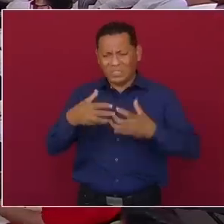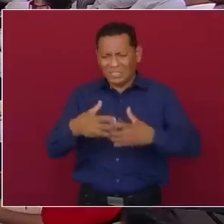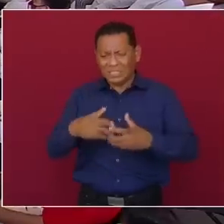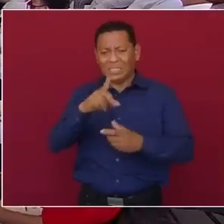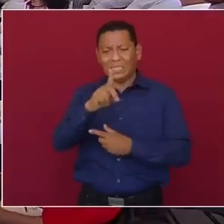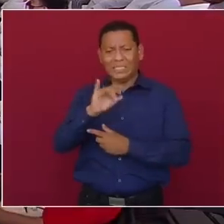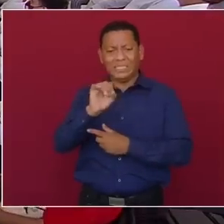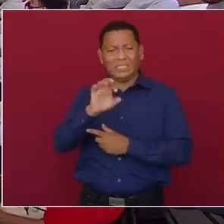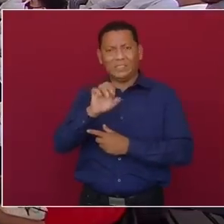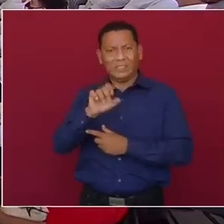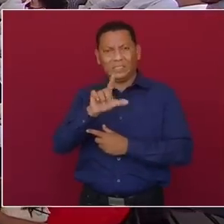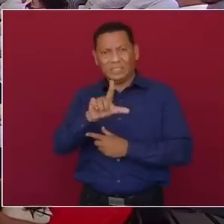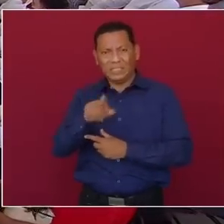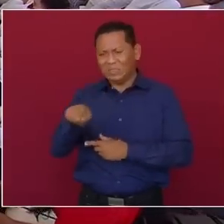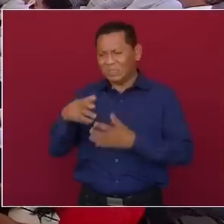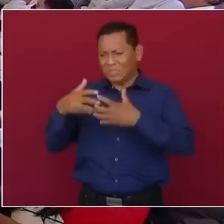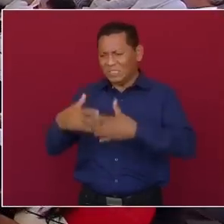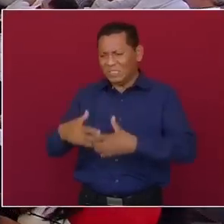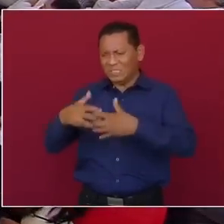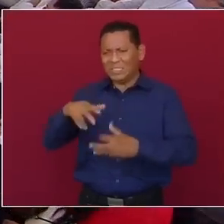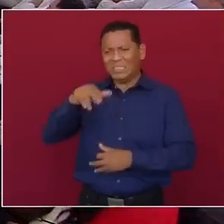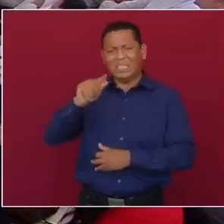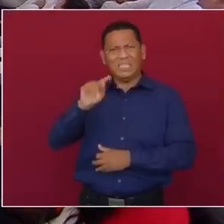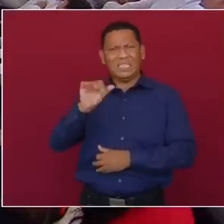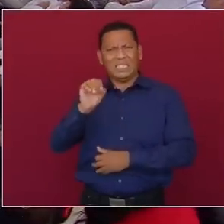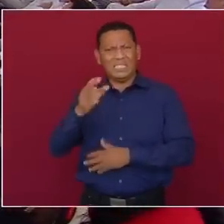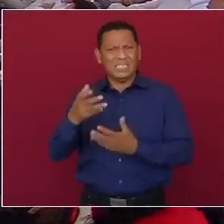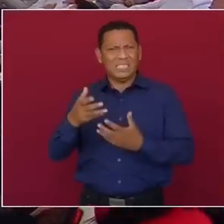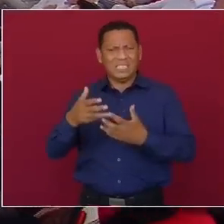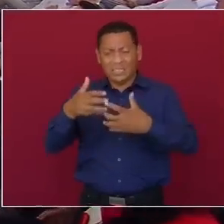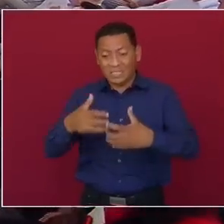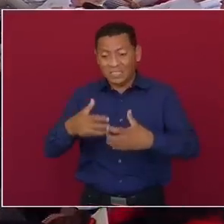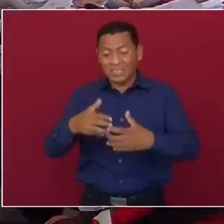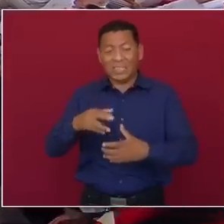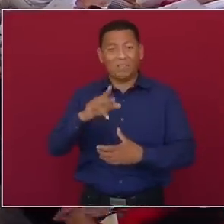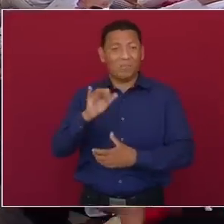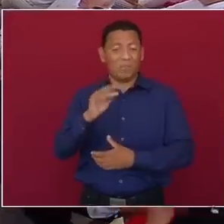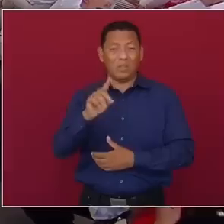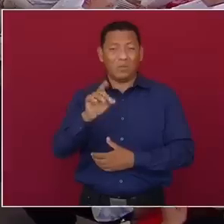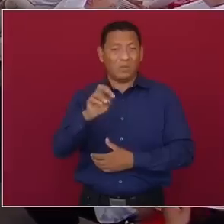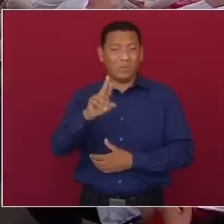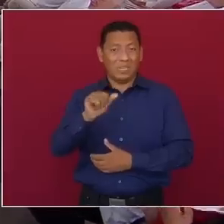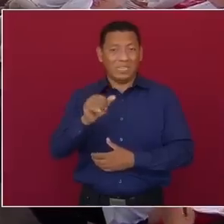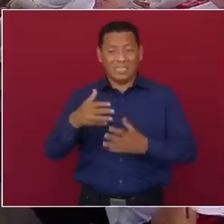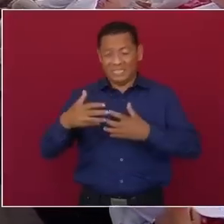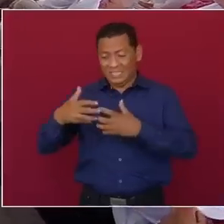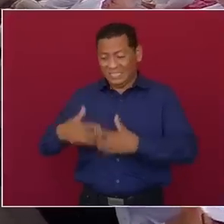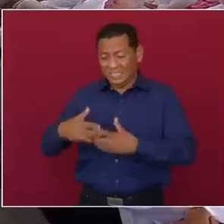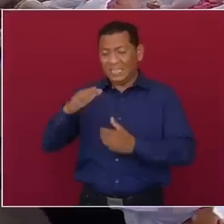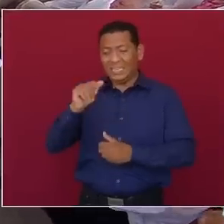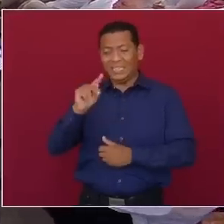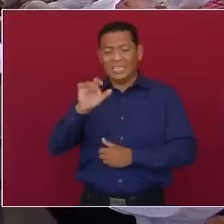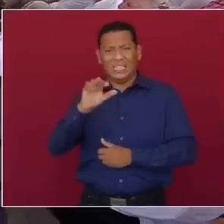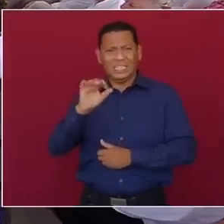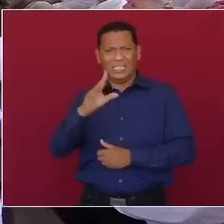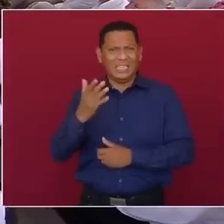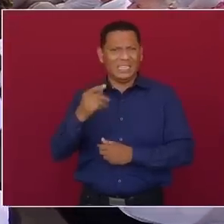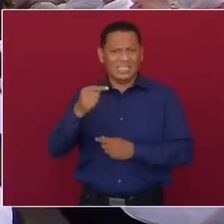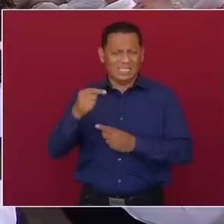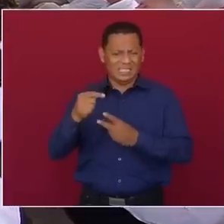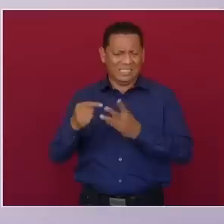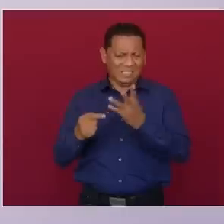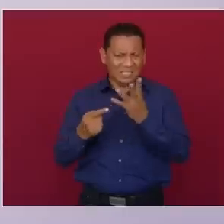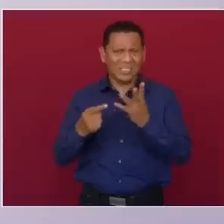diésel, hidrotratadora de naftas, la planta reformadora, catalítica,